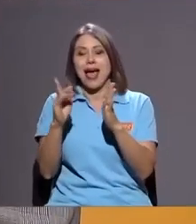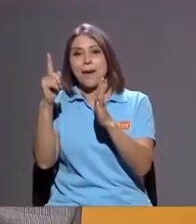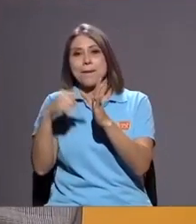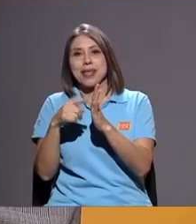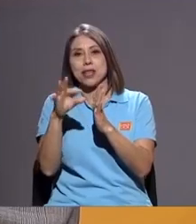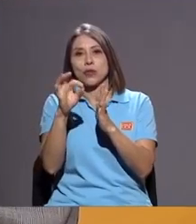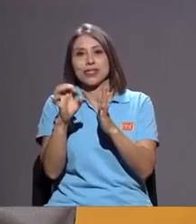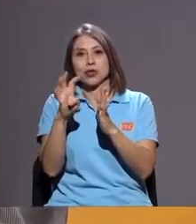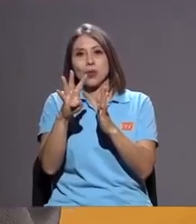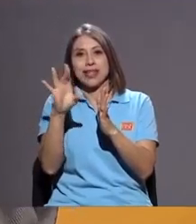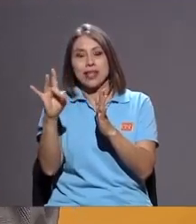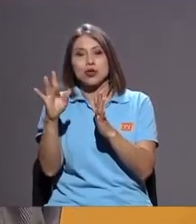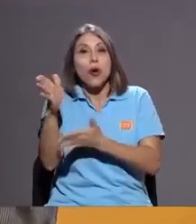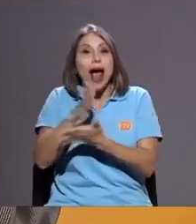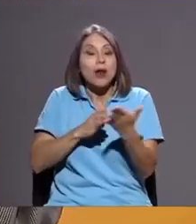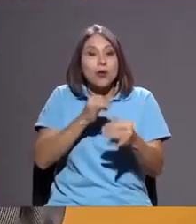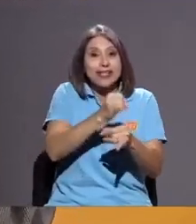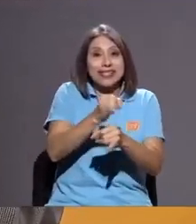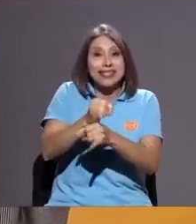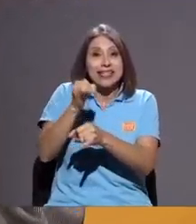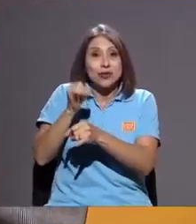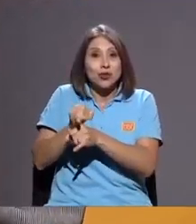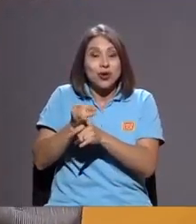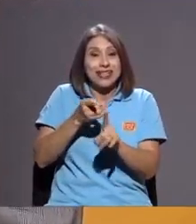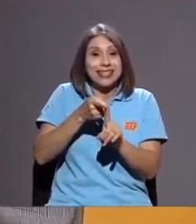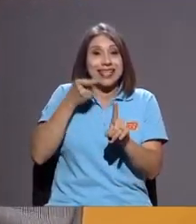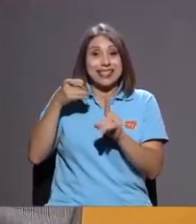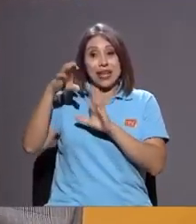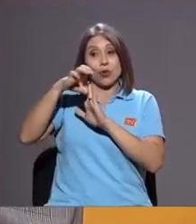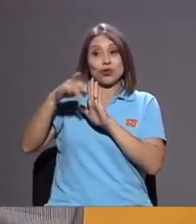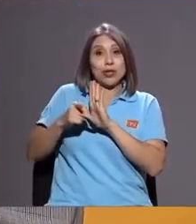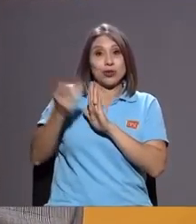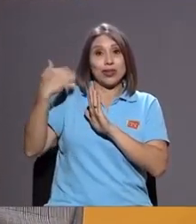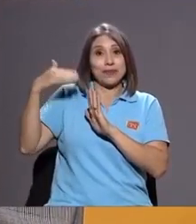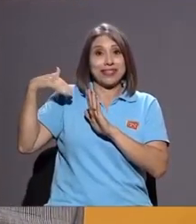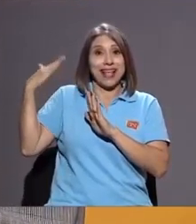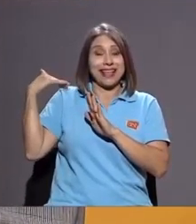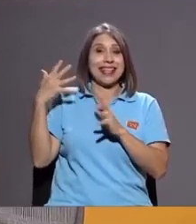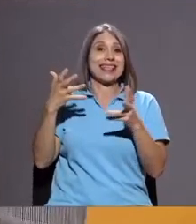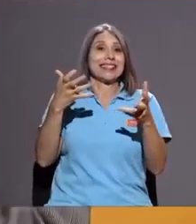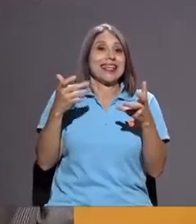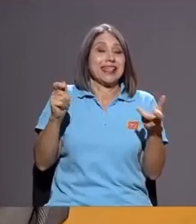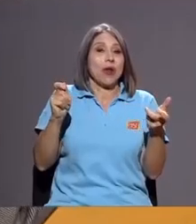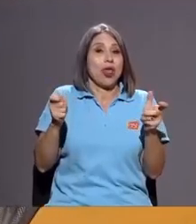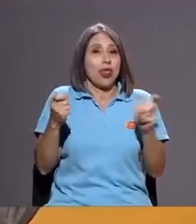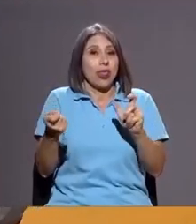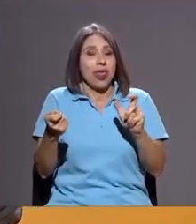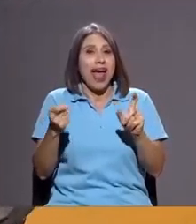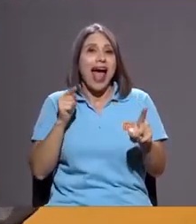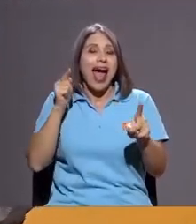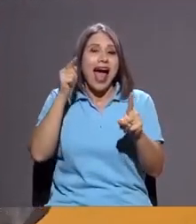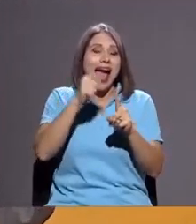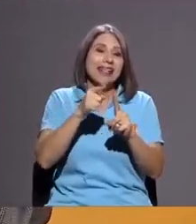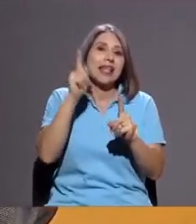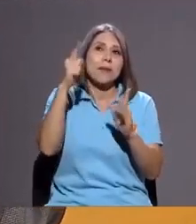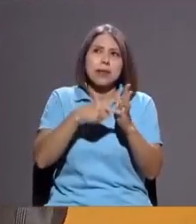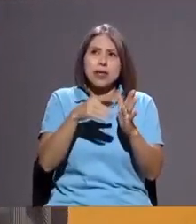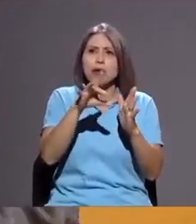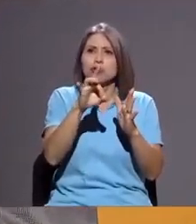algunas instituciones que venían desde la Constitución algunas veces hasta de 1859, uh-huh. y estuvo en la de